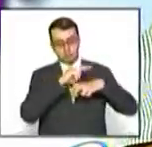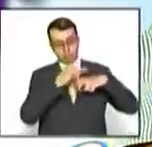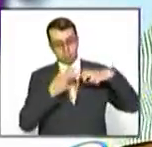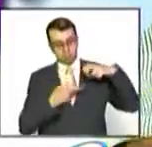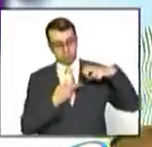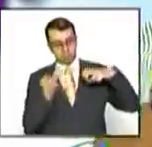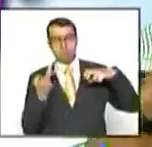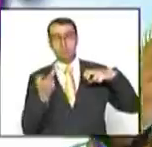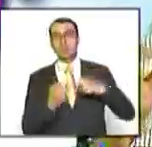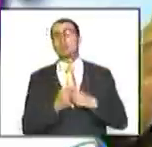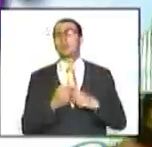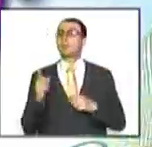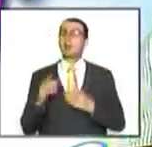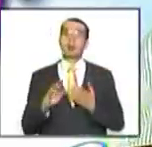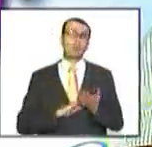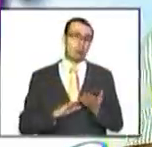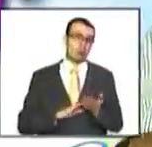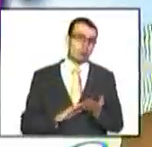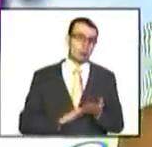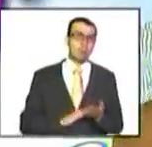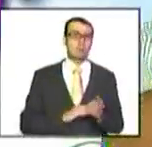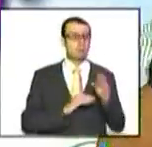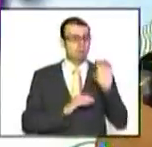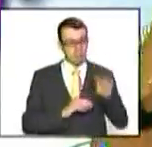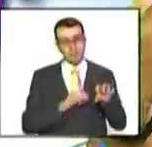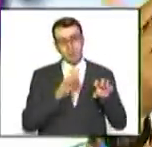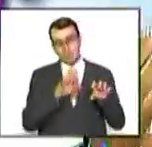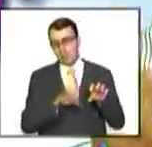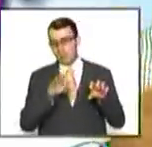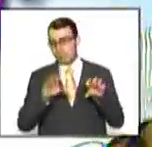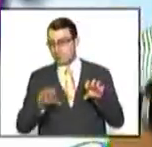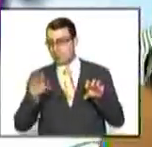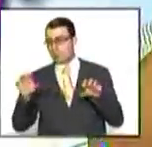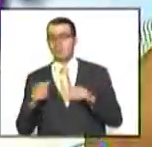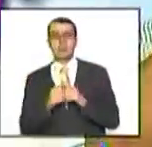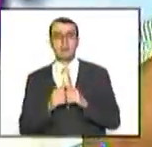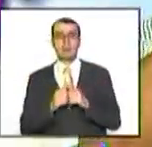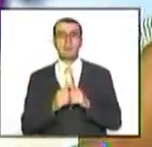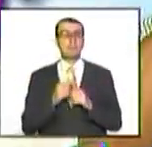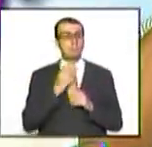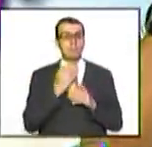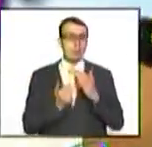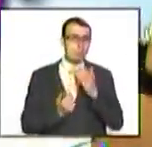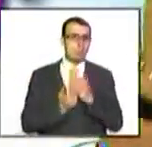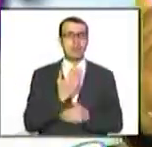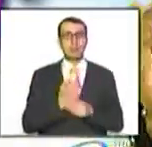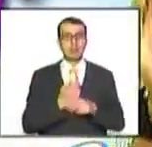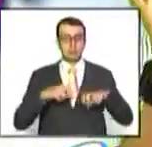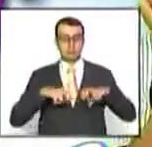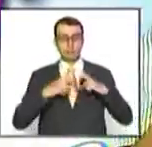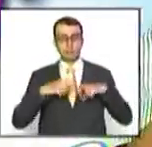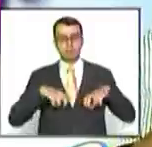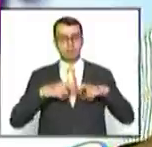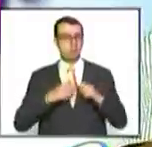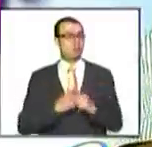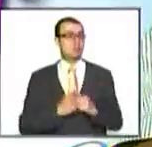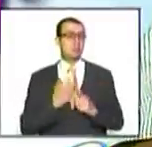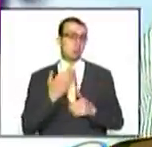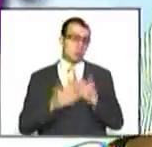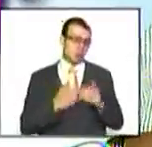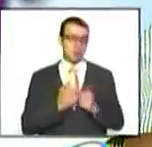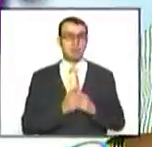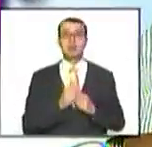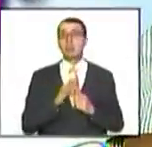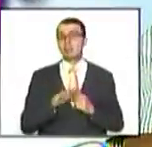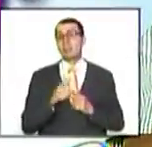reparar por zonas. Entonces empieza a reparar, digamos, todas las facetas articulares lentamente y